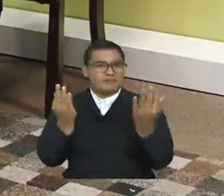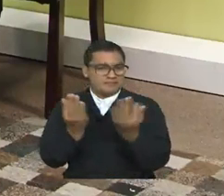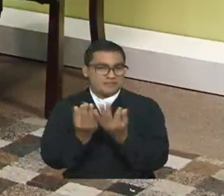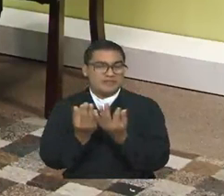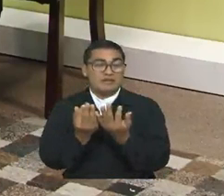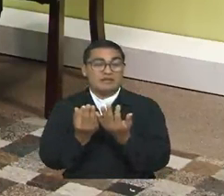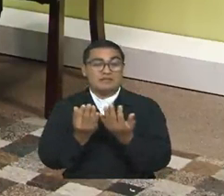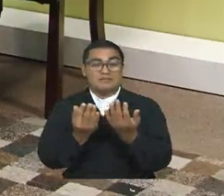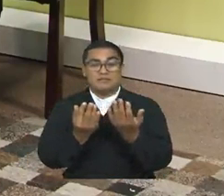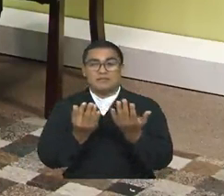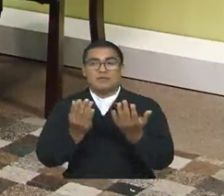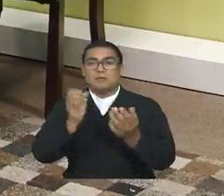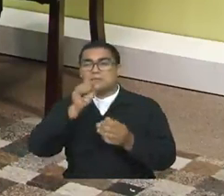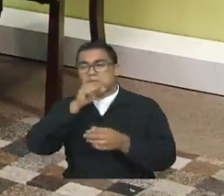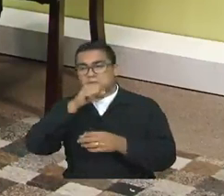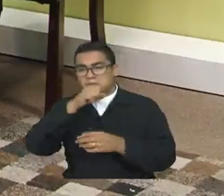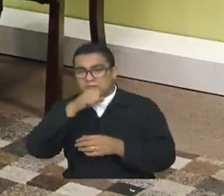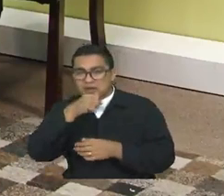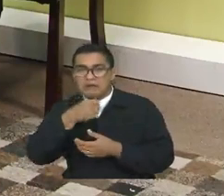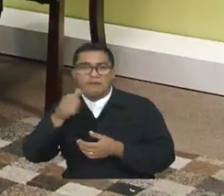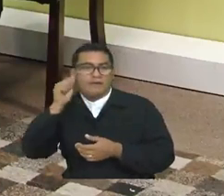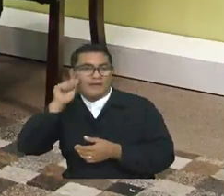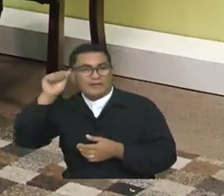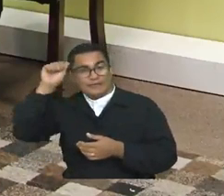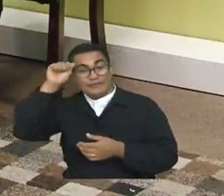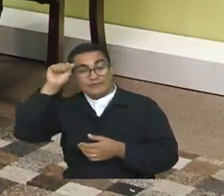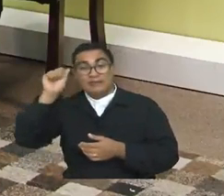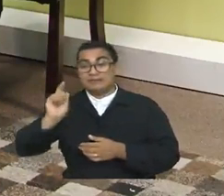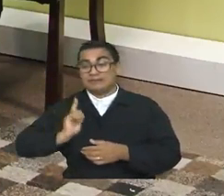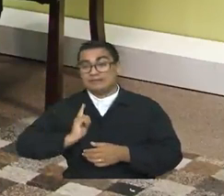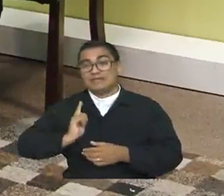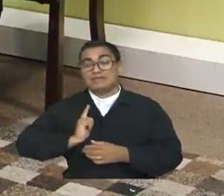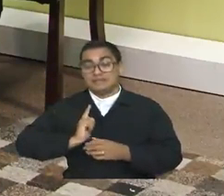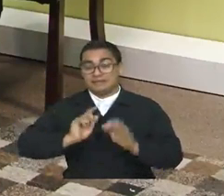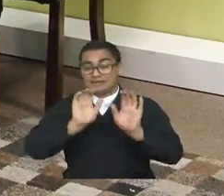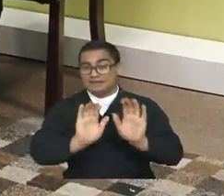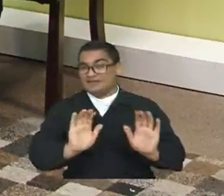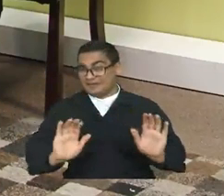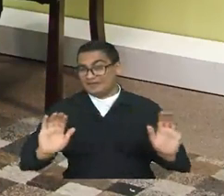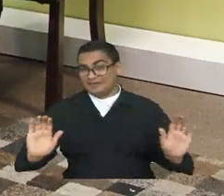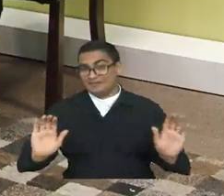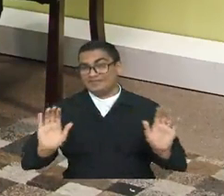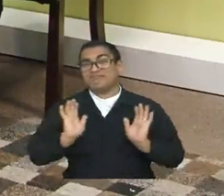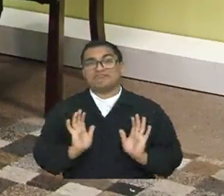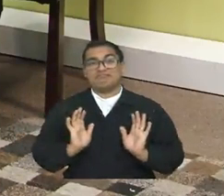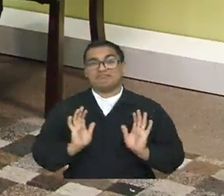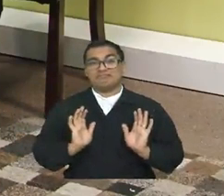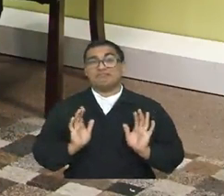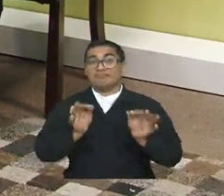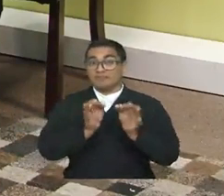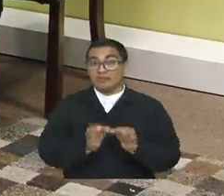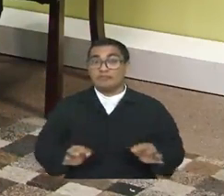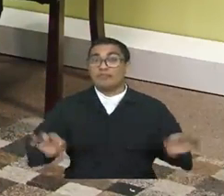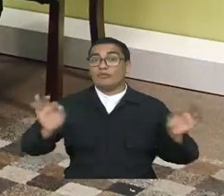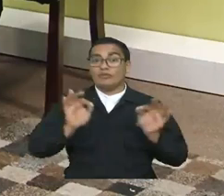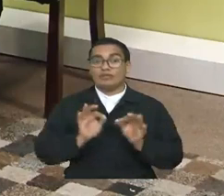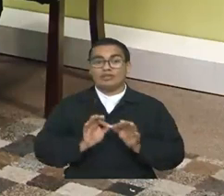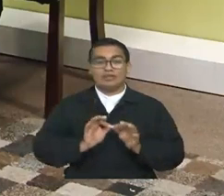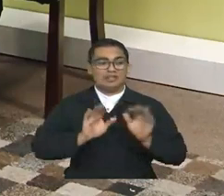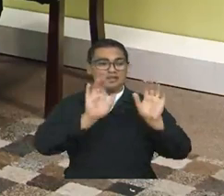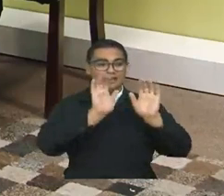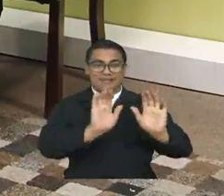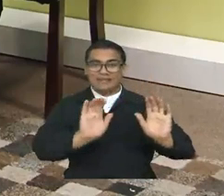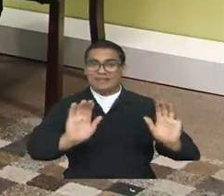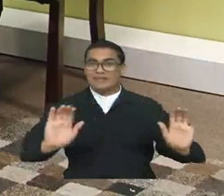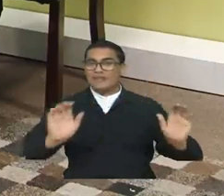personas adultas, ¿verdad? Hay niños. Obviamente están nuestros niños, los reyes del hogar. Es importante que los niños, las niñas, estamos hablando